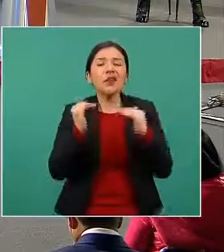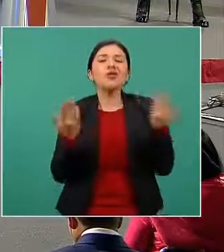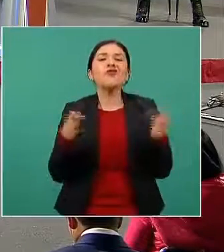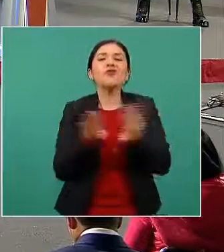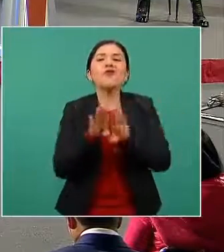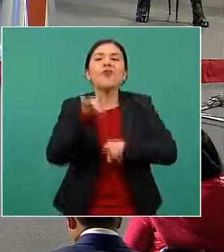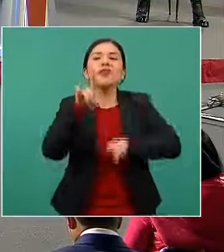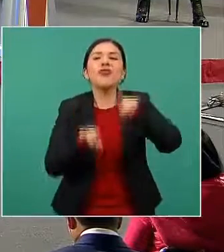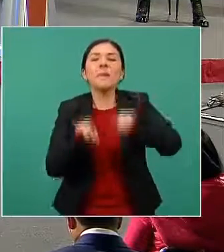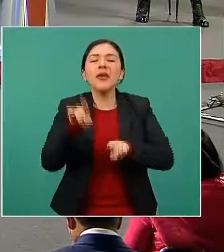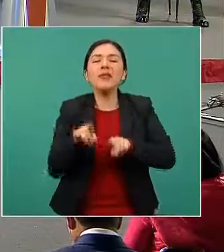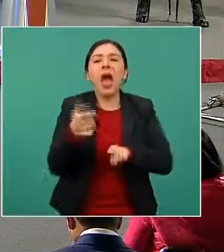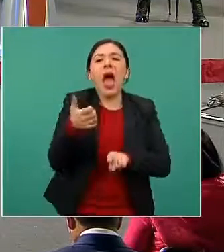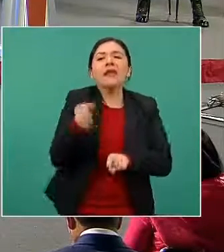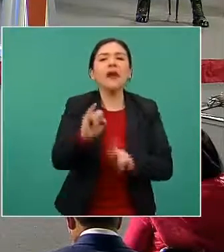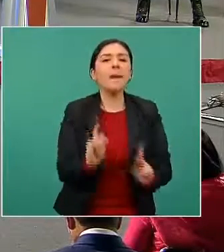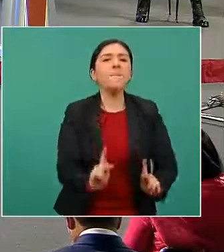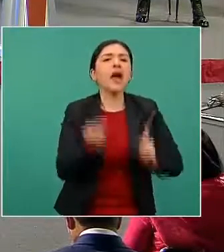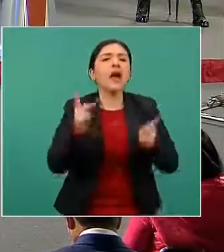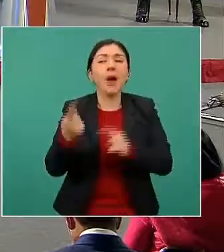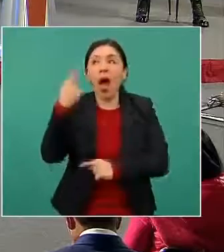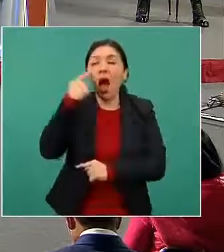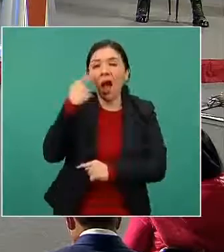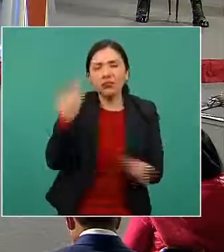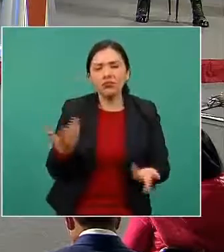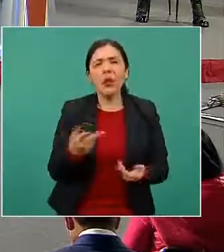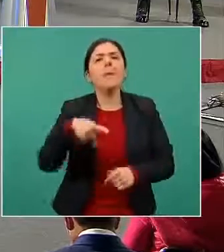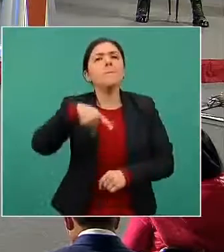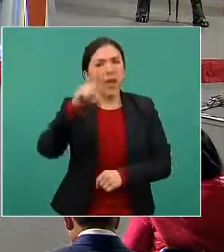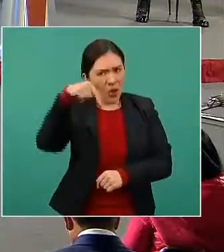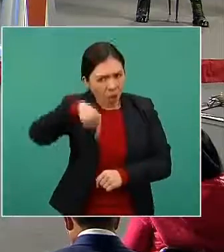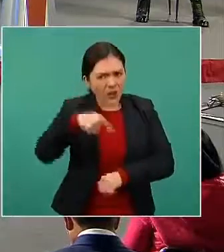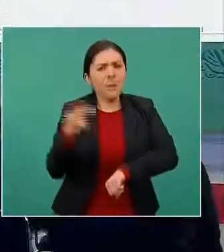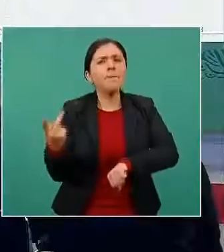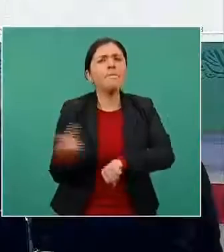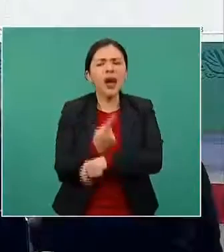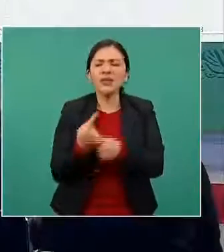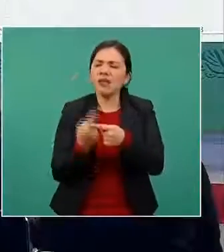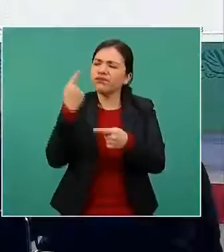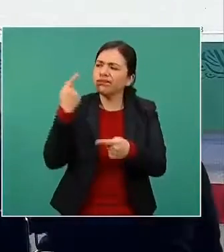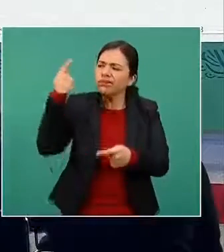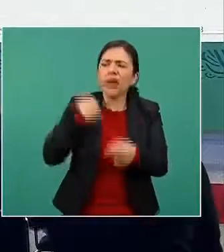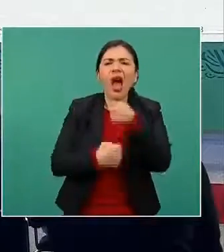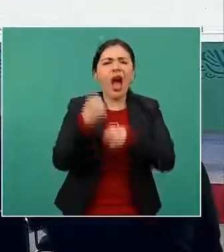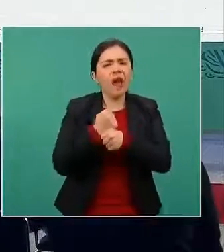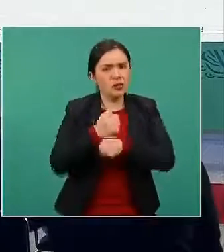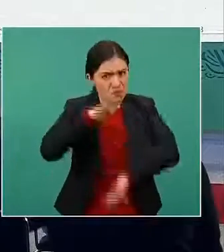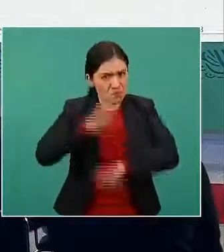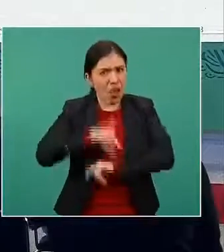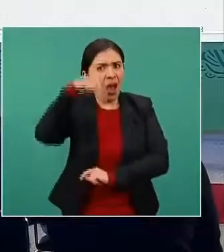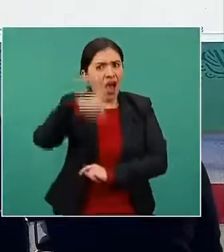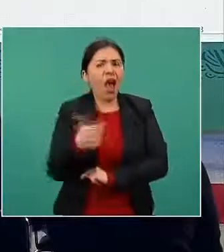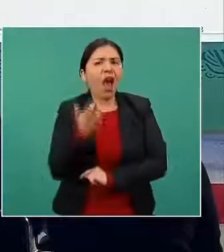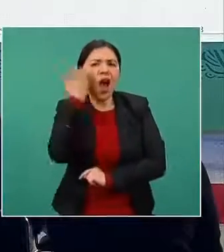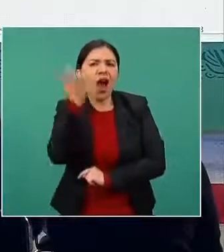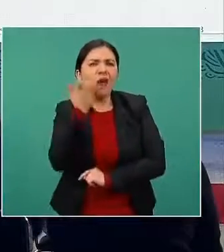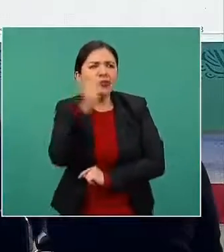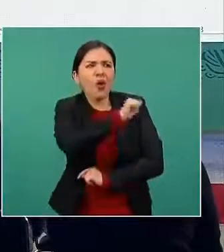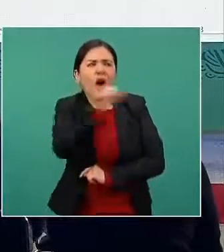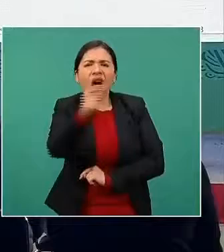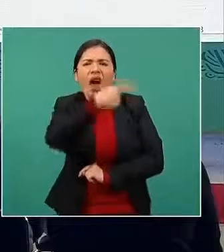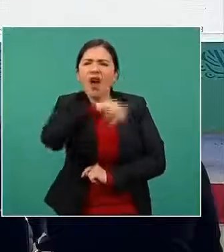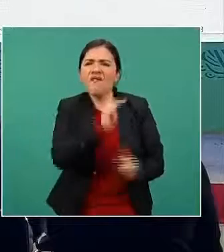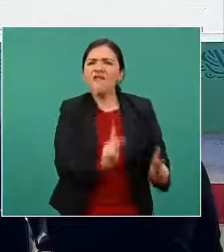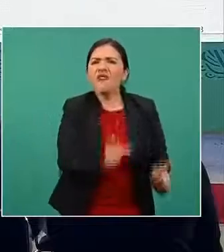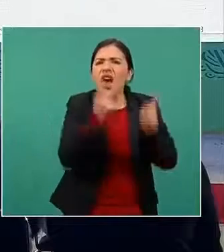de las condiciones del mercado. ¿Qué sí ha ocurrido? Que en los últimos años ha habido un abuso por parte de los distribuidores de